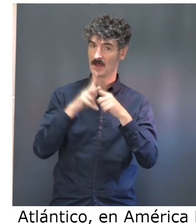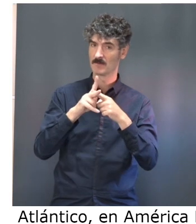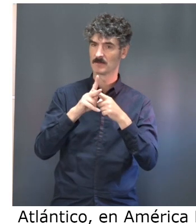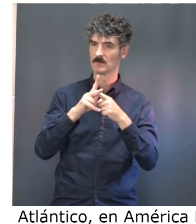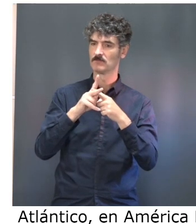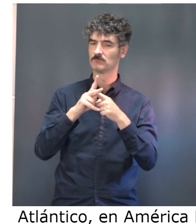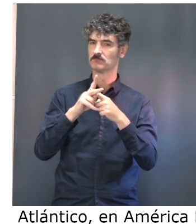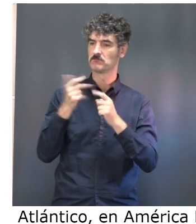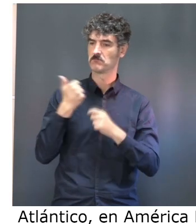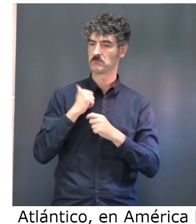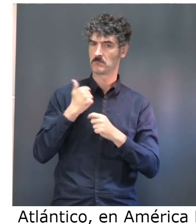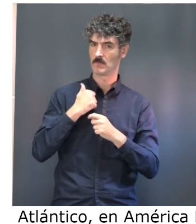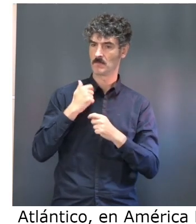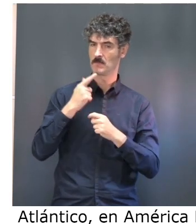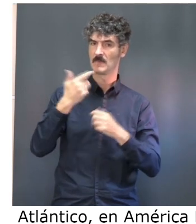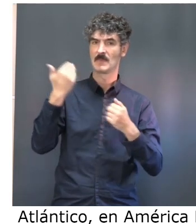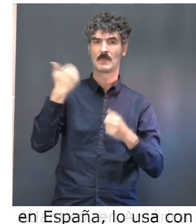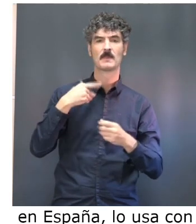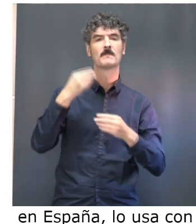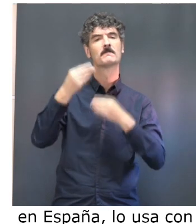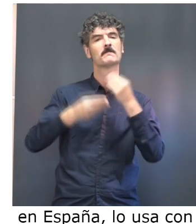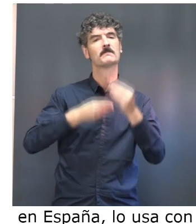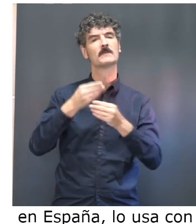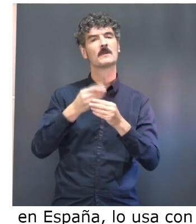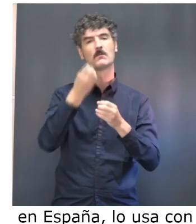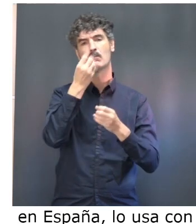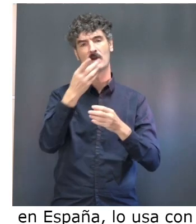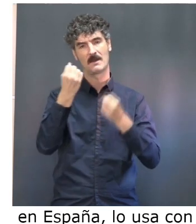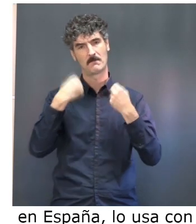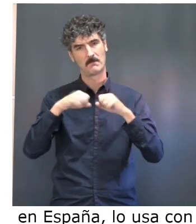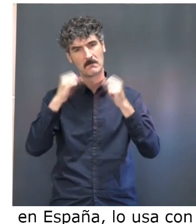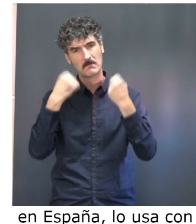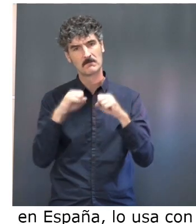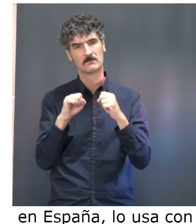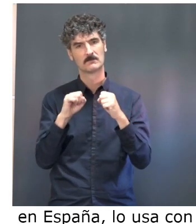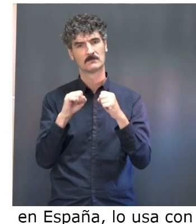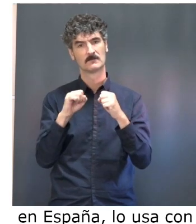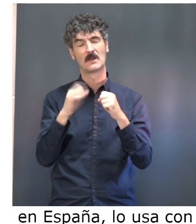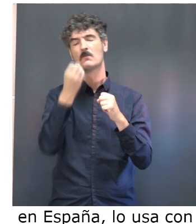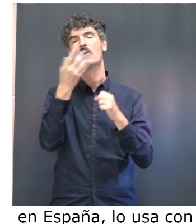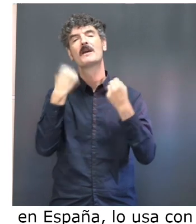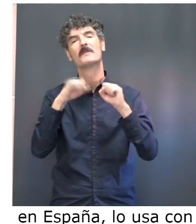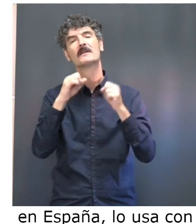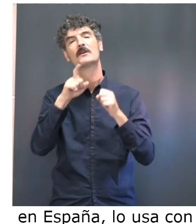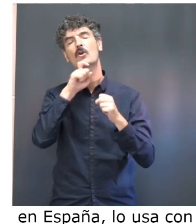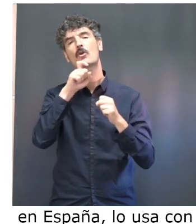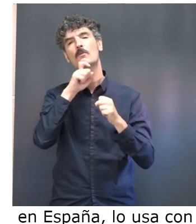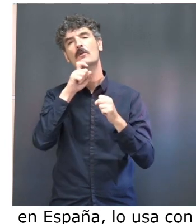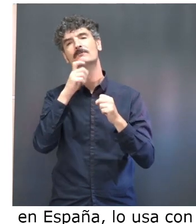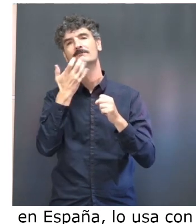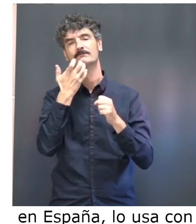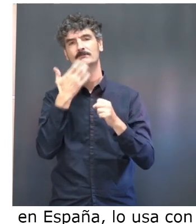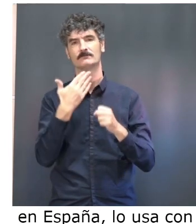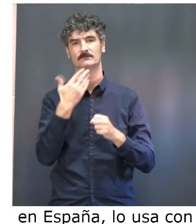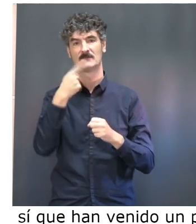sí que han venido un poco lo que hablábamos de como buena práctica o como, más que buena práctica, no